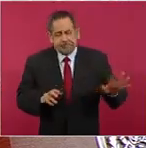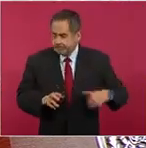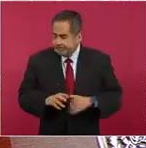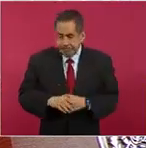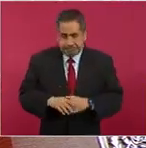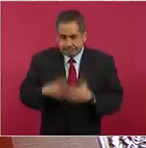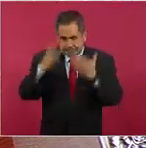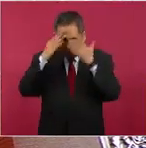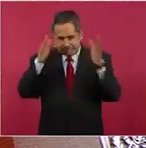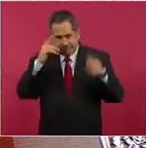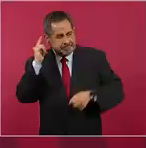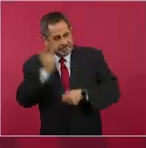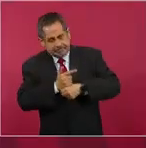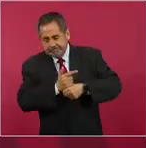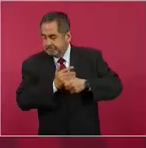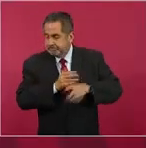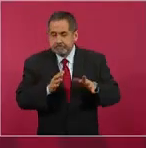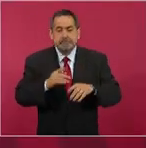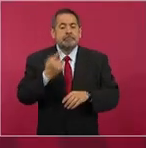dejar